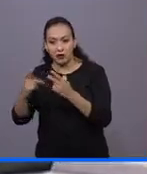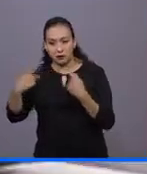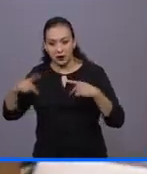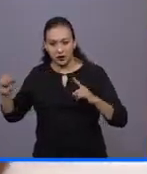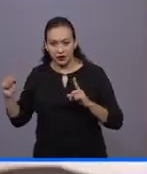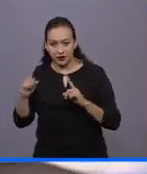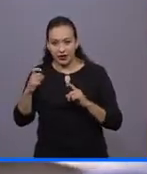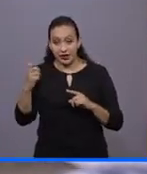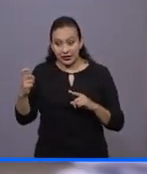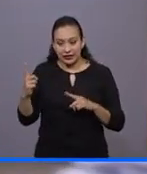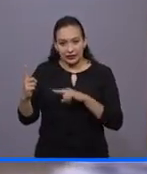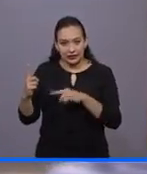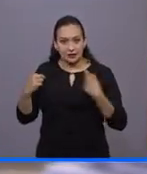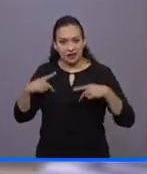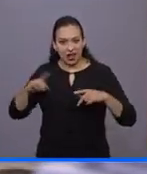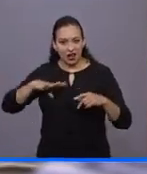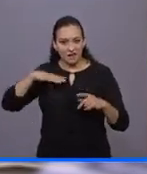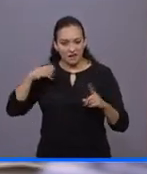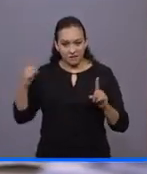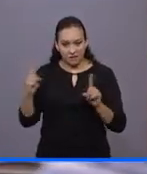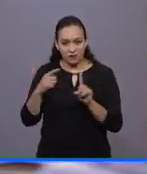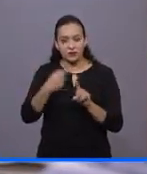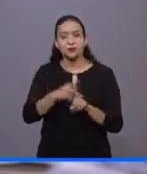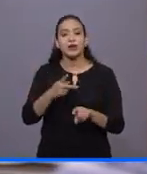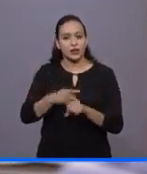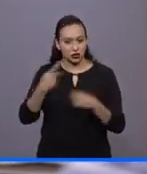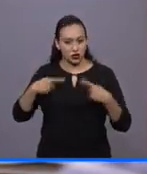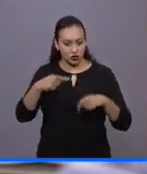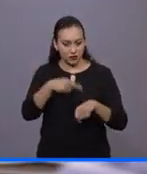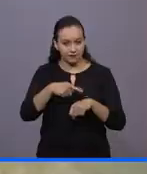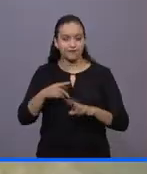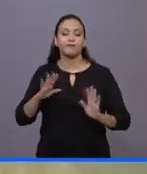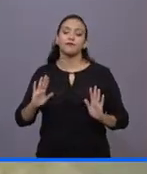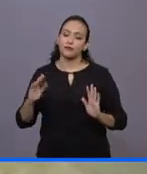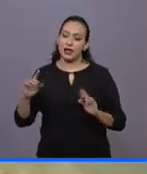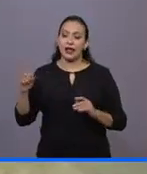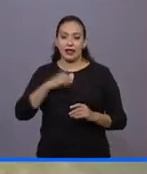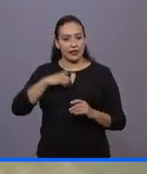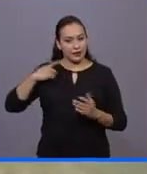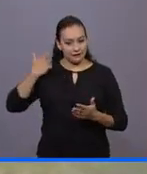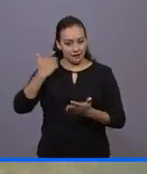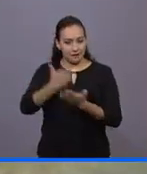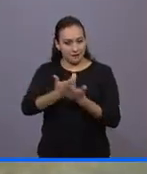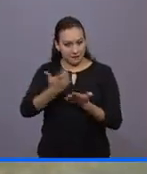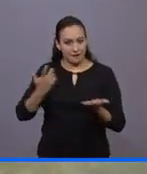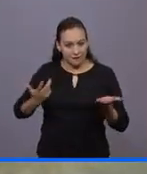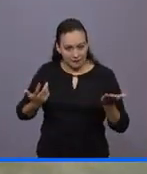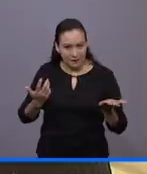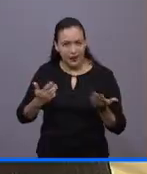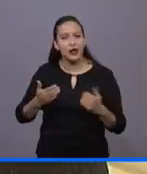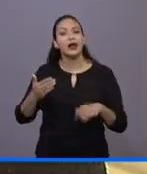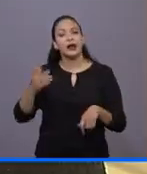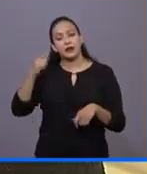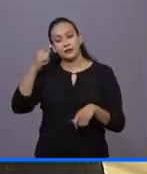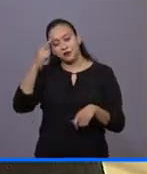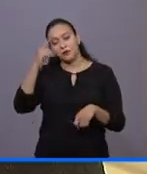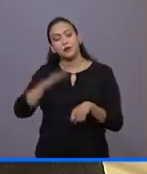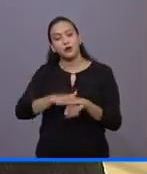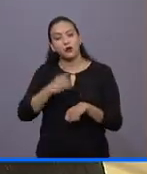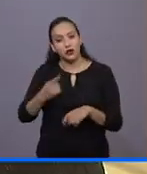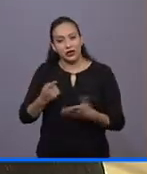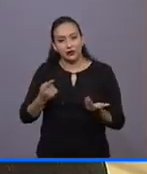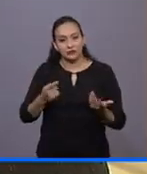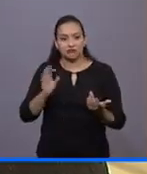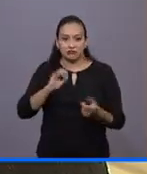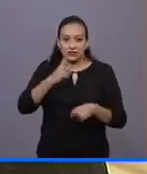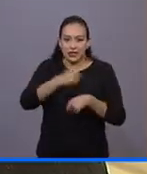entenderse como una forma de compensación por los daños y perjuicios ocasionados por el incumplimiento de las obligaciones pactadas, motivo